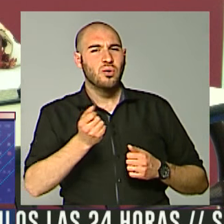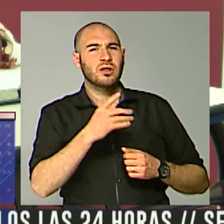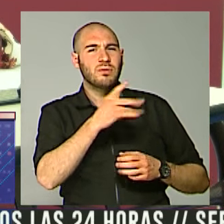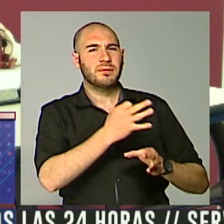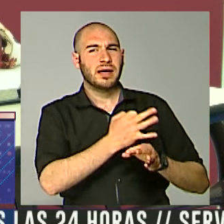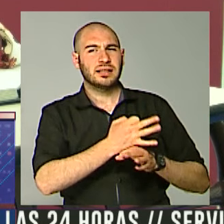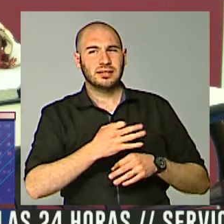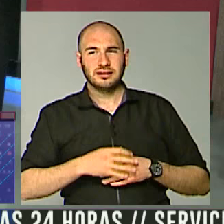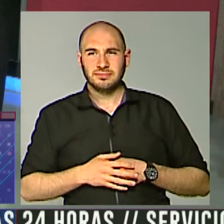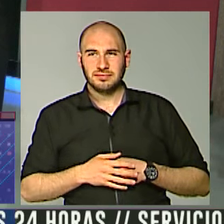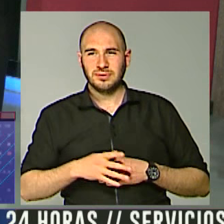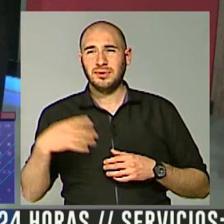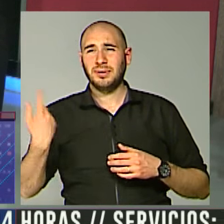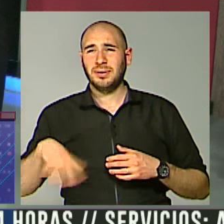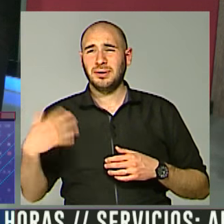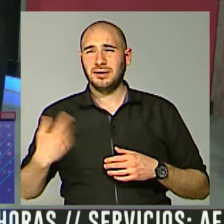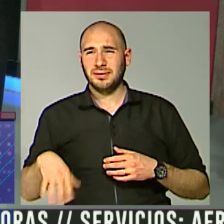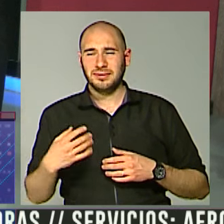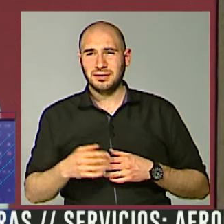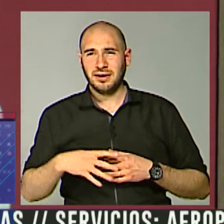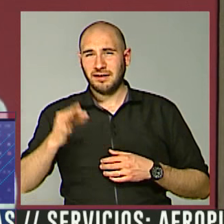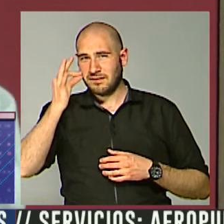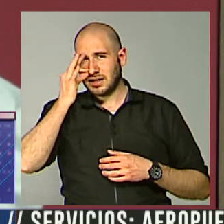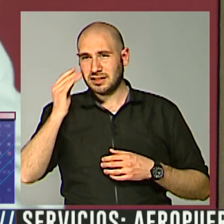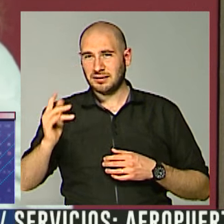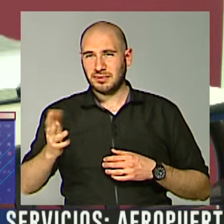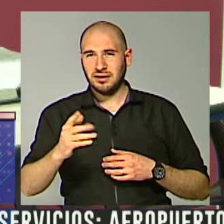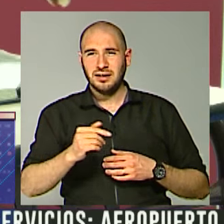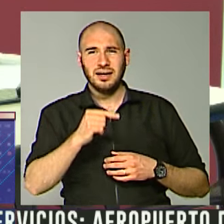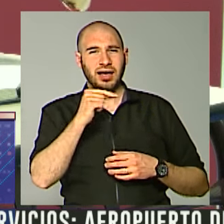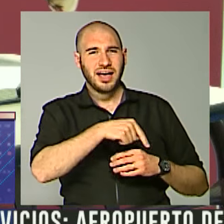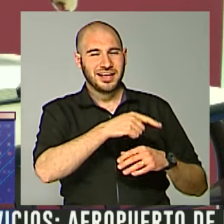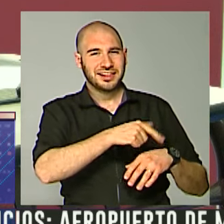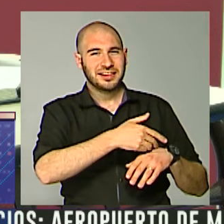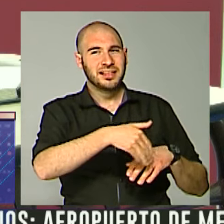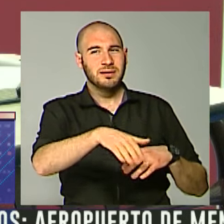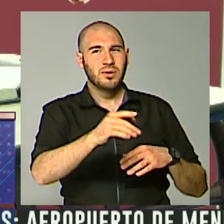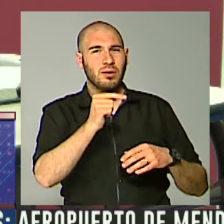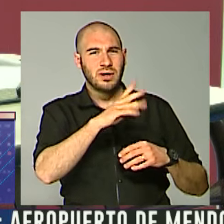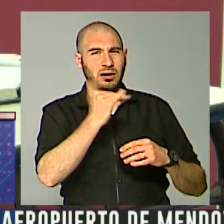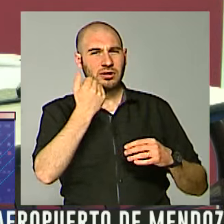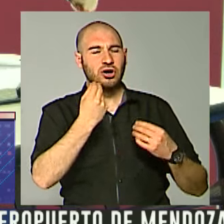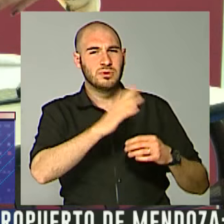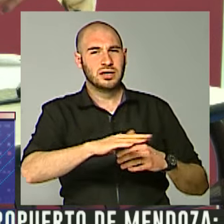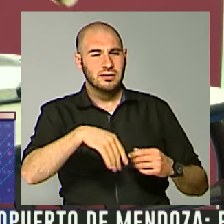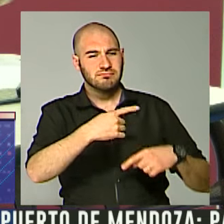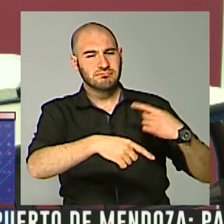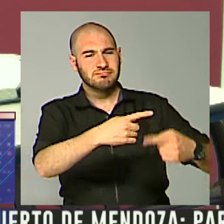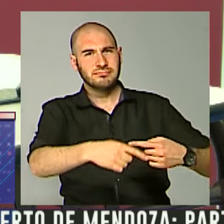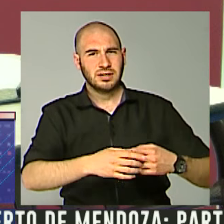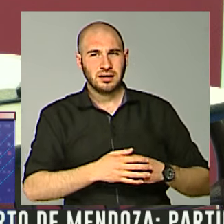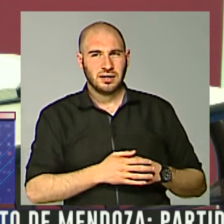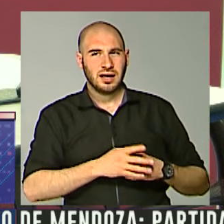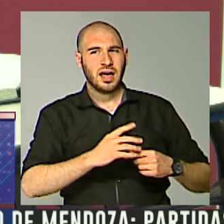maestra? Uf, como 20. Y a partir de ese tiempo, ¿usted ha notado cómo los chicos se han ido cambiando? Digo, tal